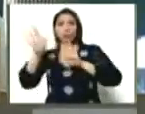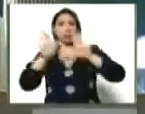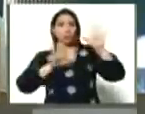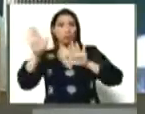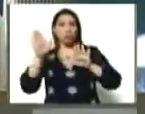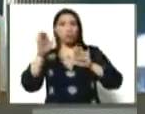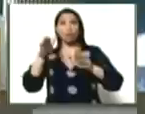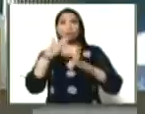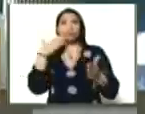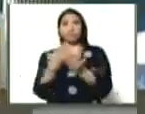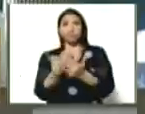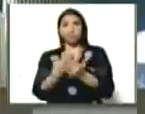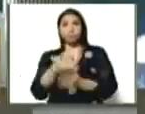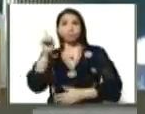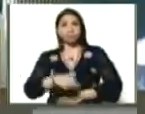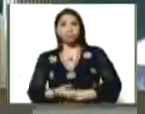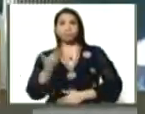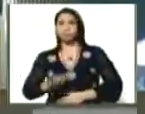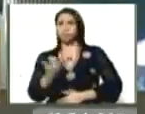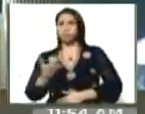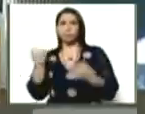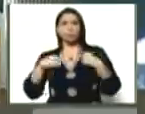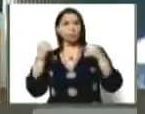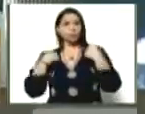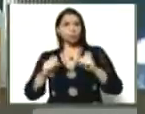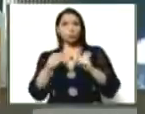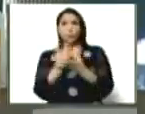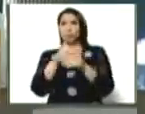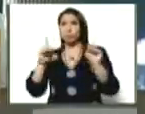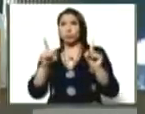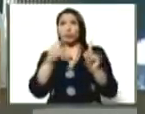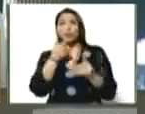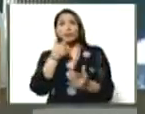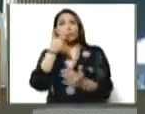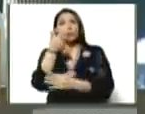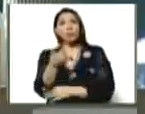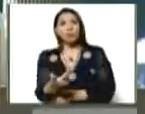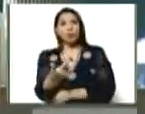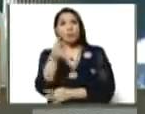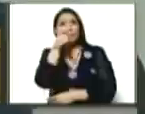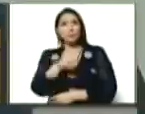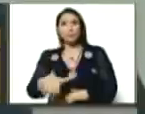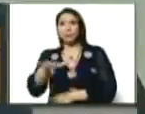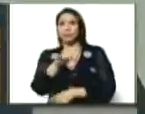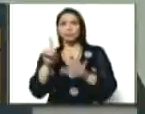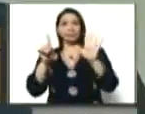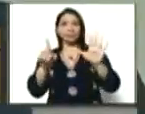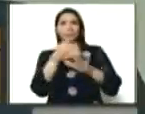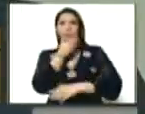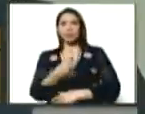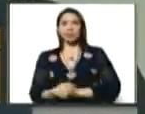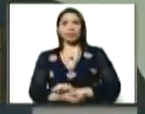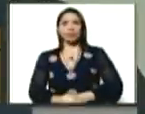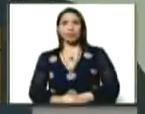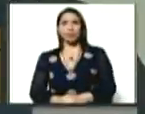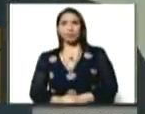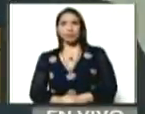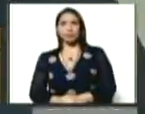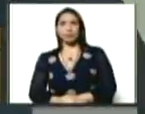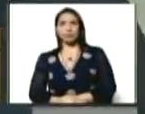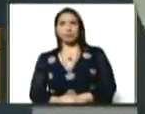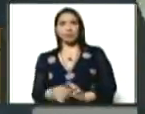mayor garantía de la vitalidad del ejercicio democrático que manifestará el pueblo este 6 de diciembre al elegir un